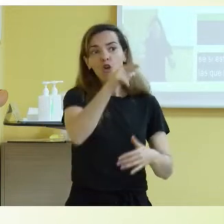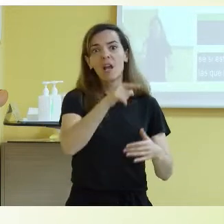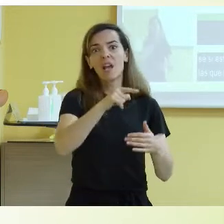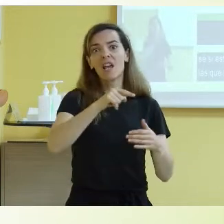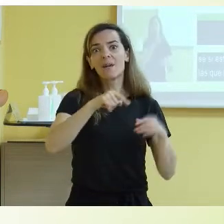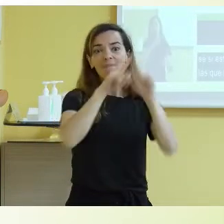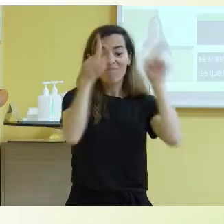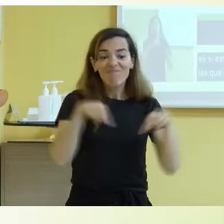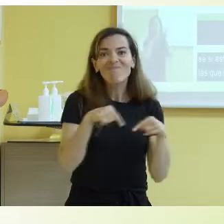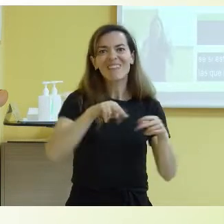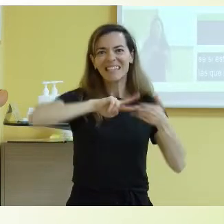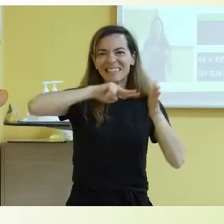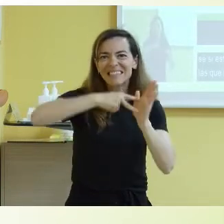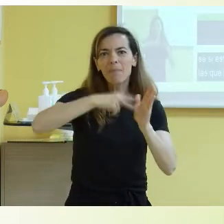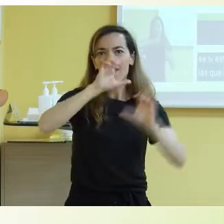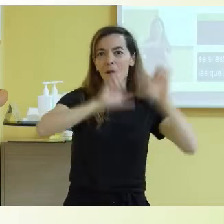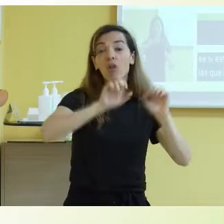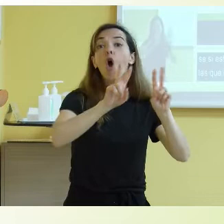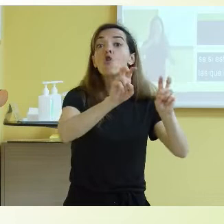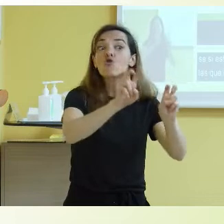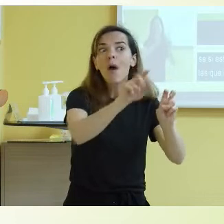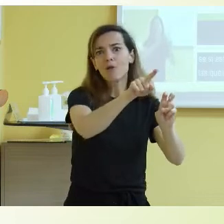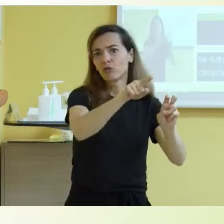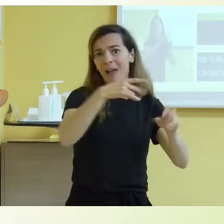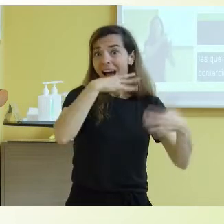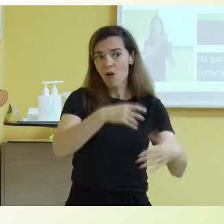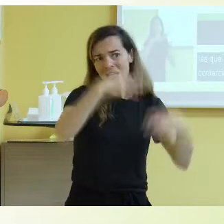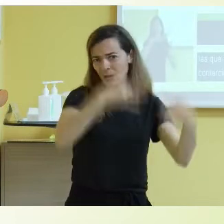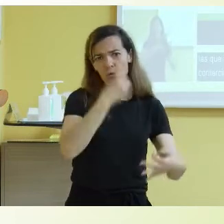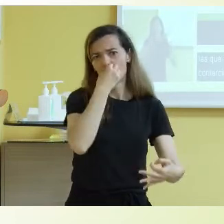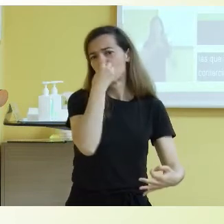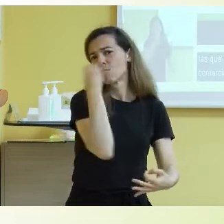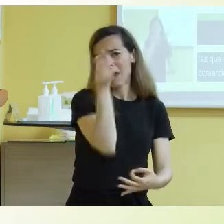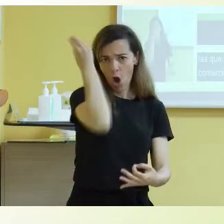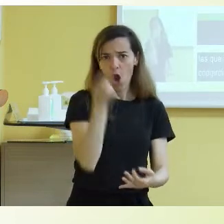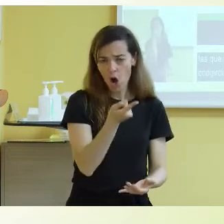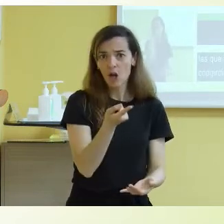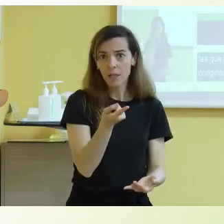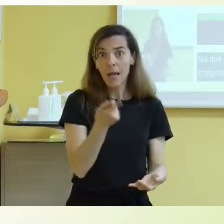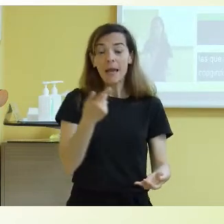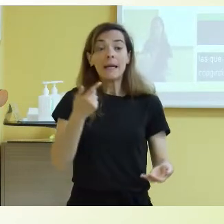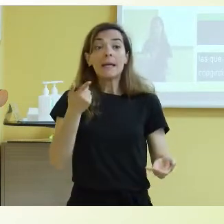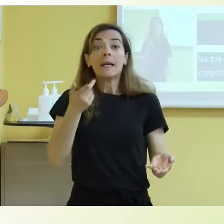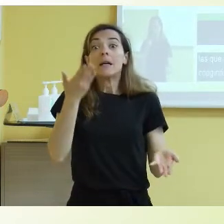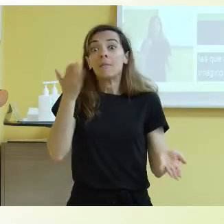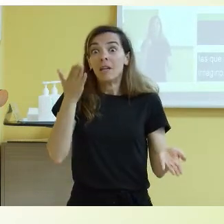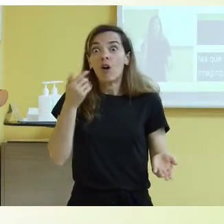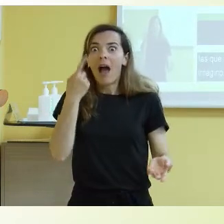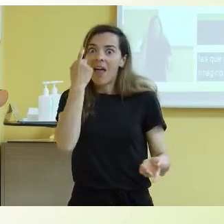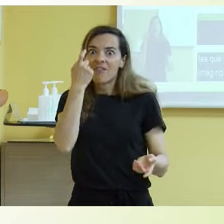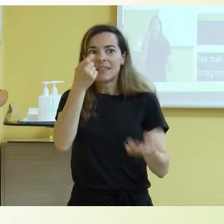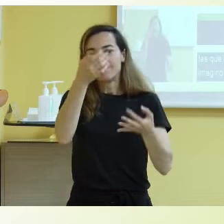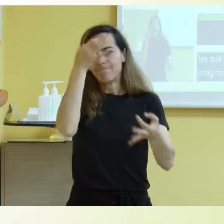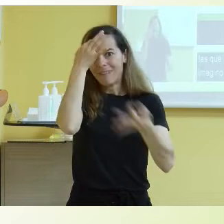formularios, los nuevos sistemas de evaluación serán fantásticos, pero no puedo más o menos de aventurar un futuro sin poder entrar en detalle, que